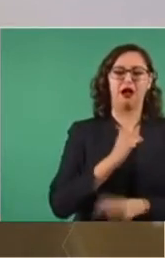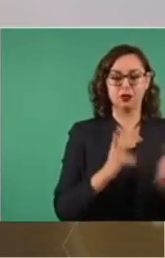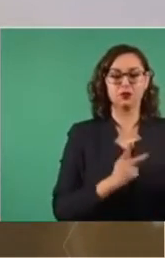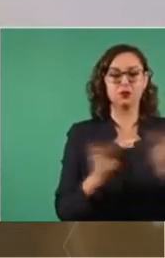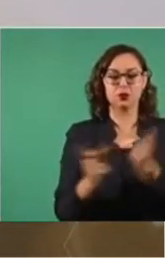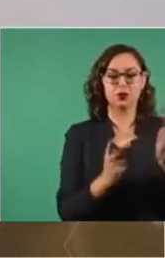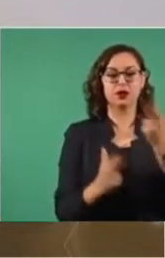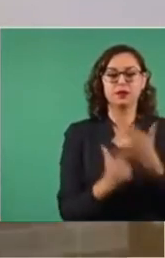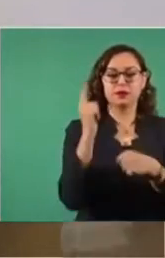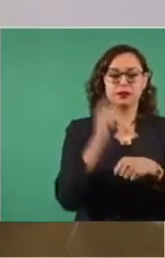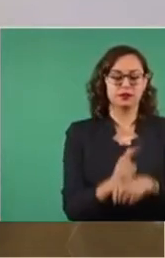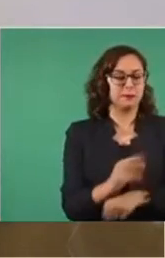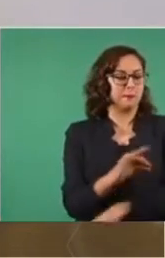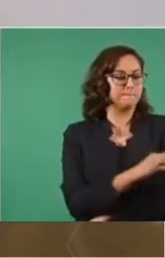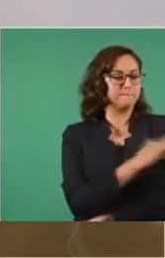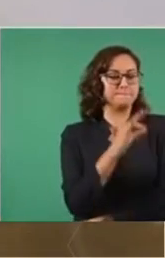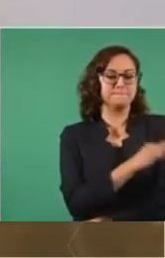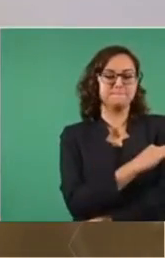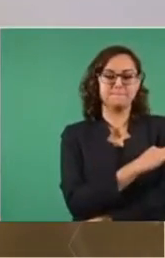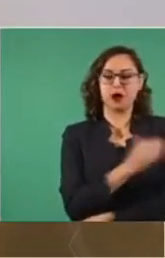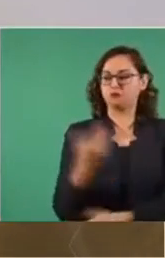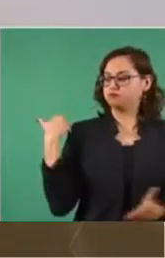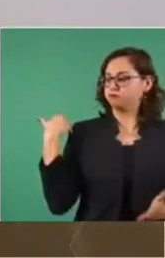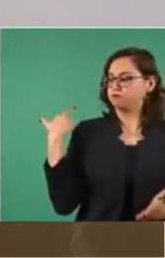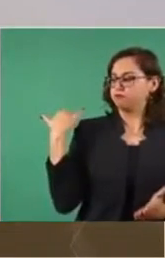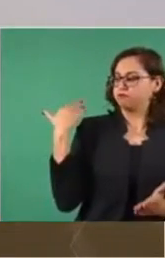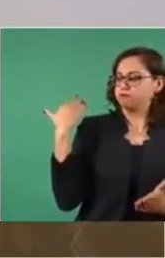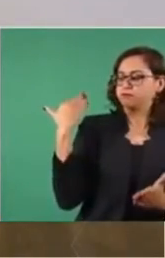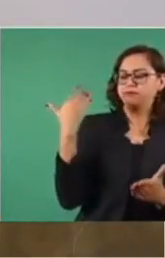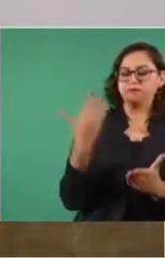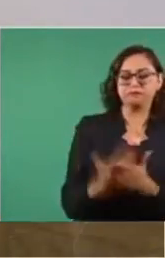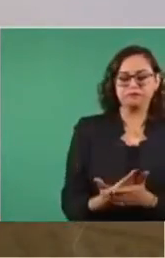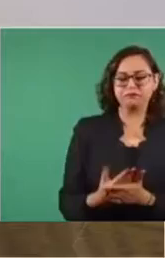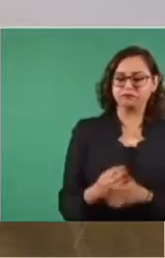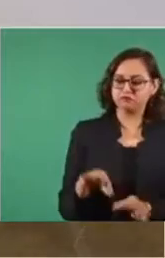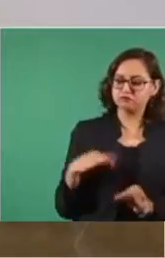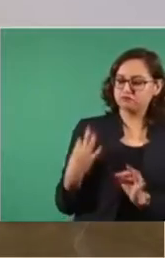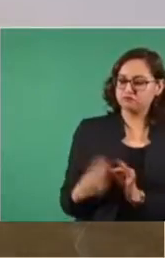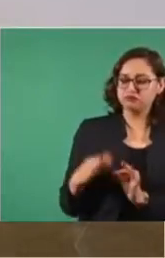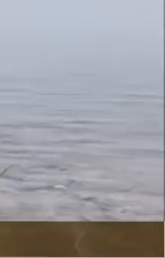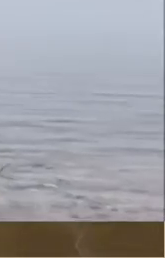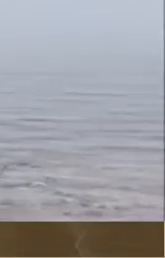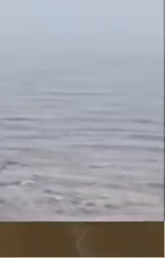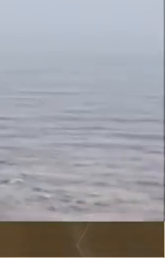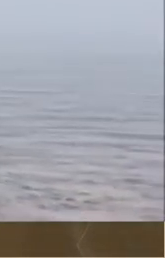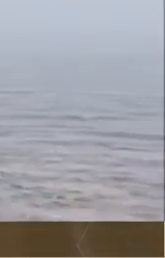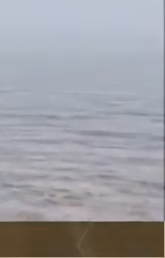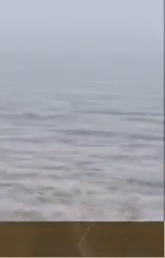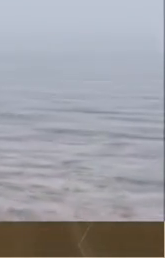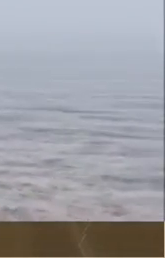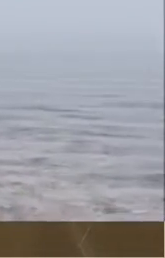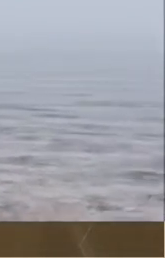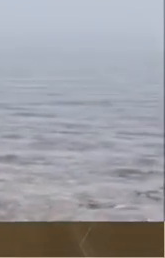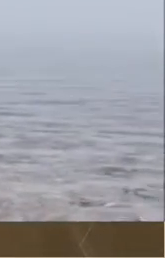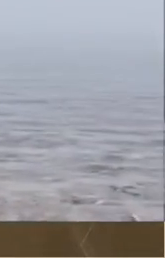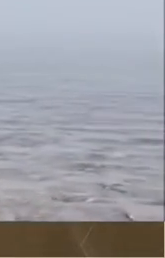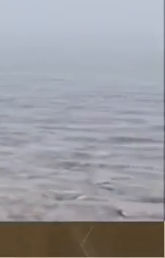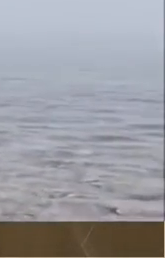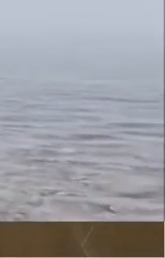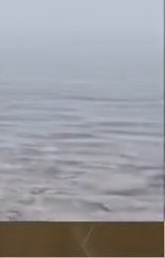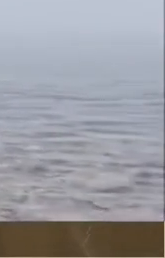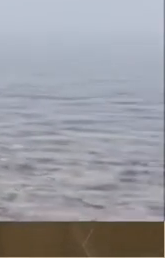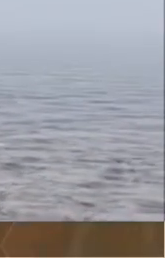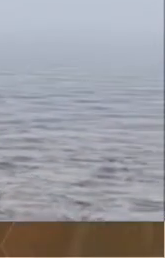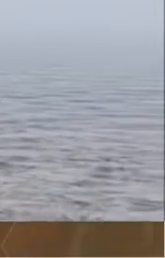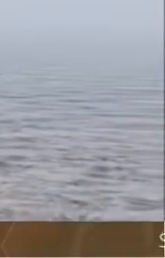dinero tirado de las calles. Lástima que a mí no me ha tocado ver tanto avance y progreso. Ojalá que ya me llegue la